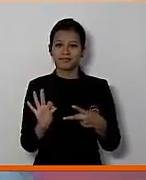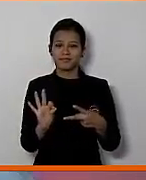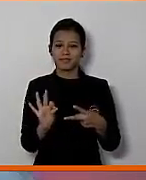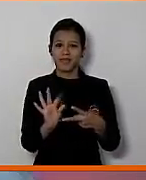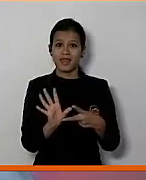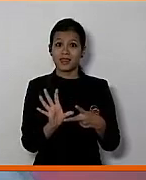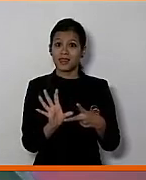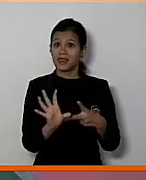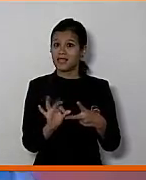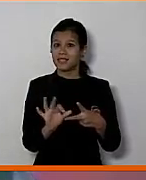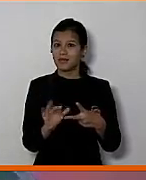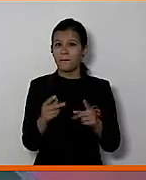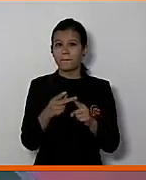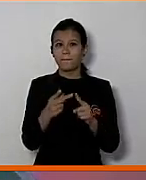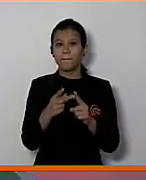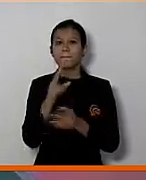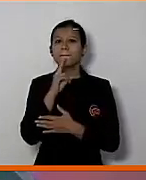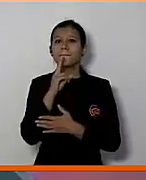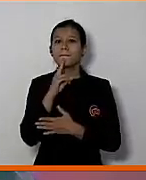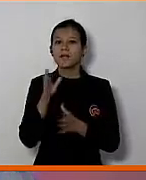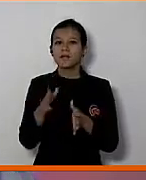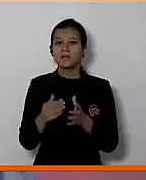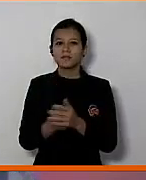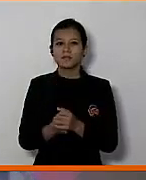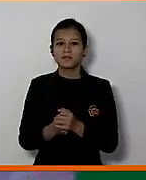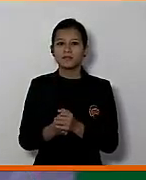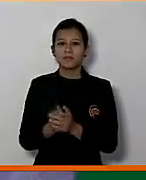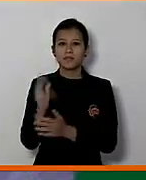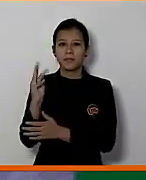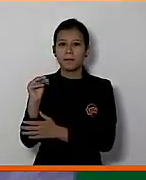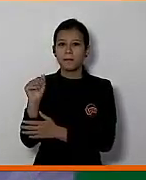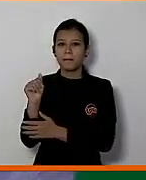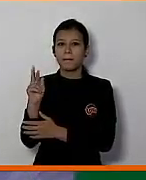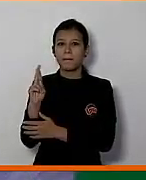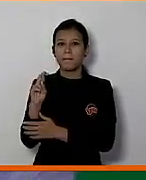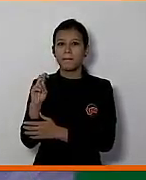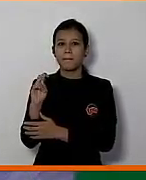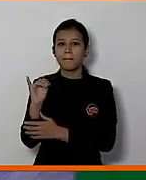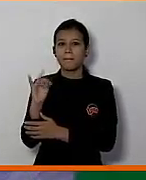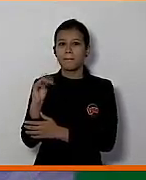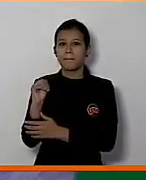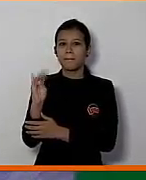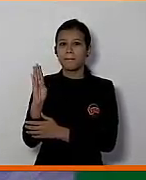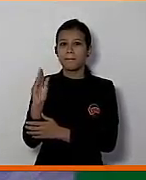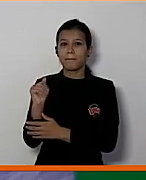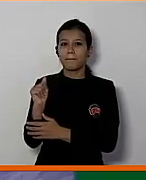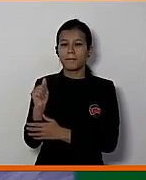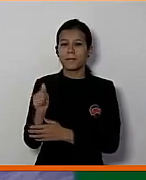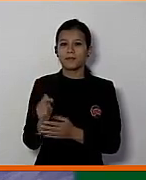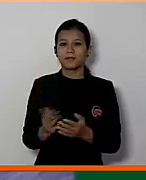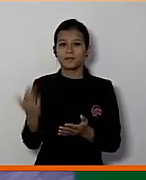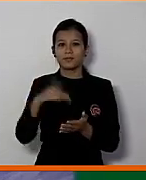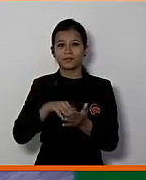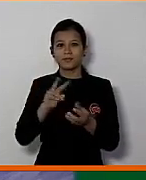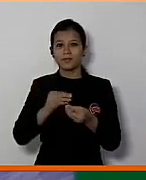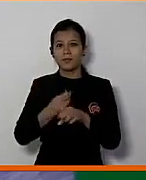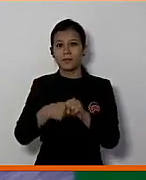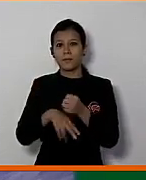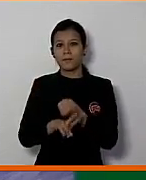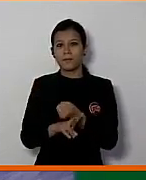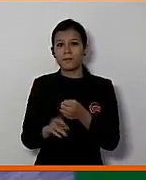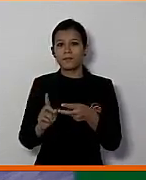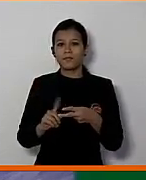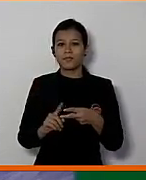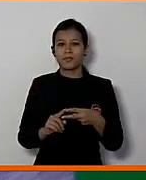número ganador es el 19 con su catrachada Marimba. Con gusto repito, los dos números favorecidos para premiados son posición